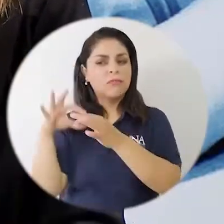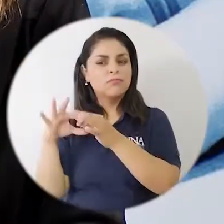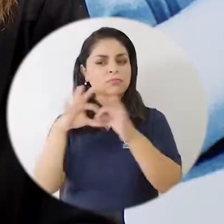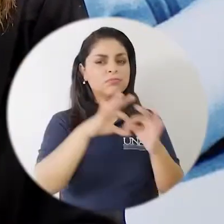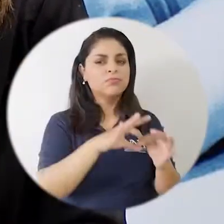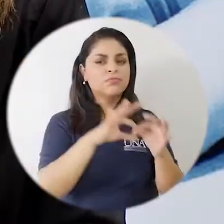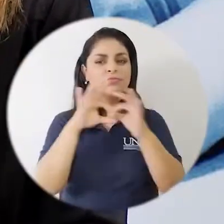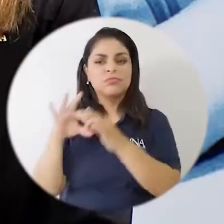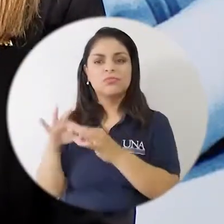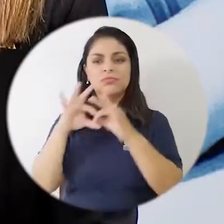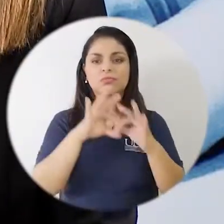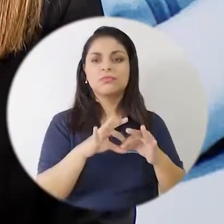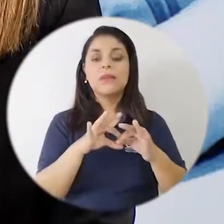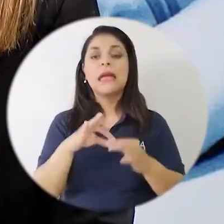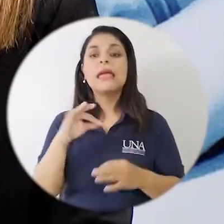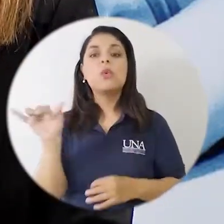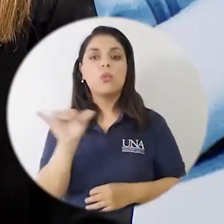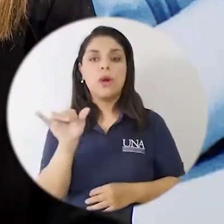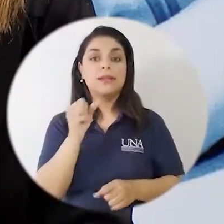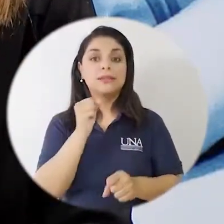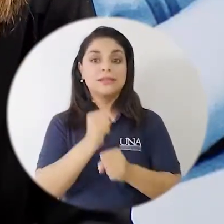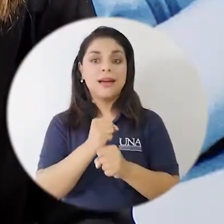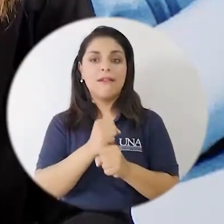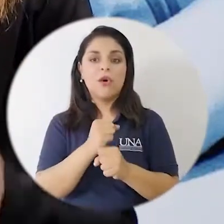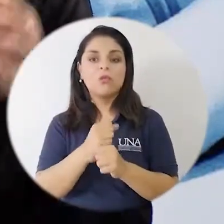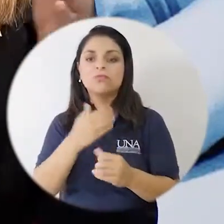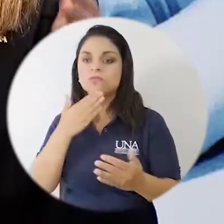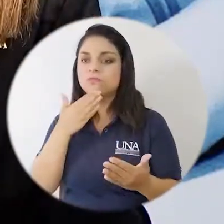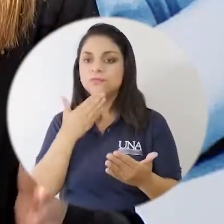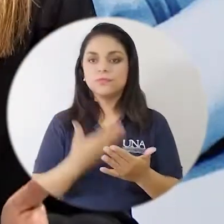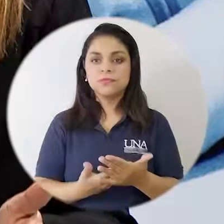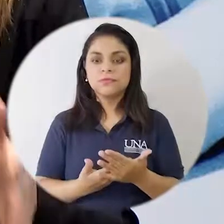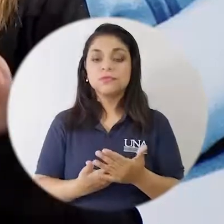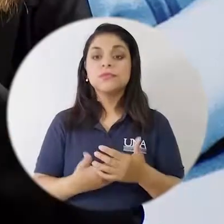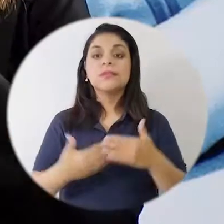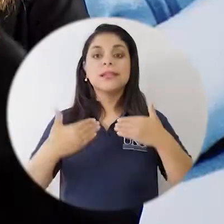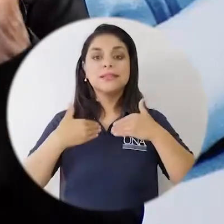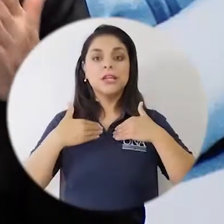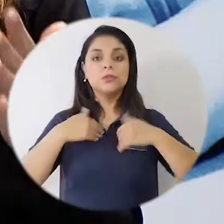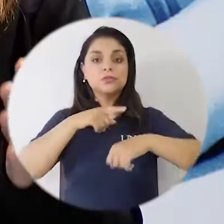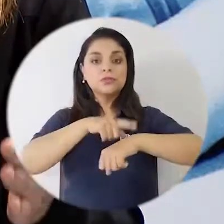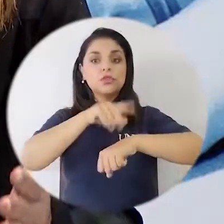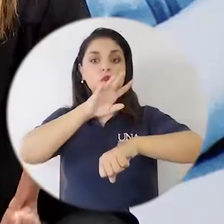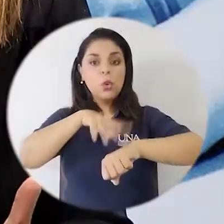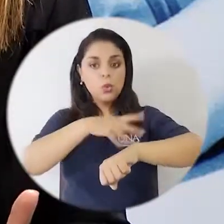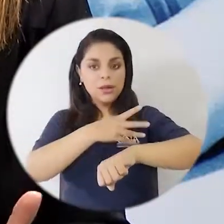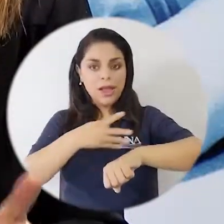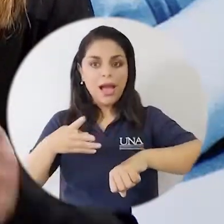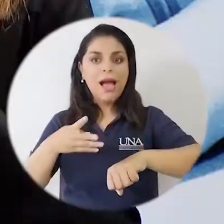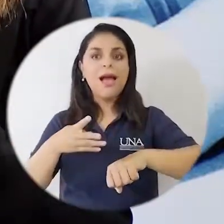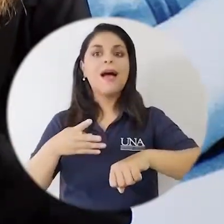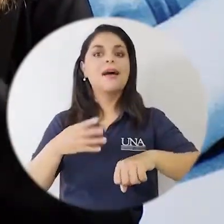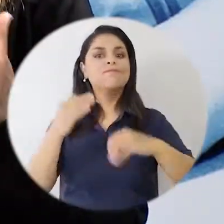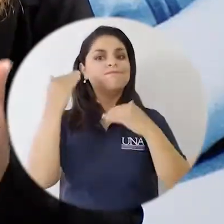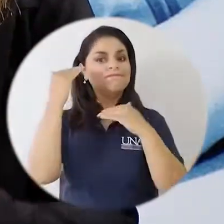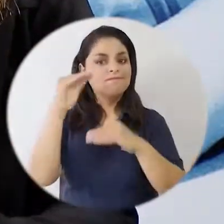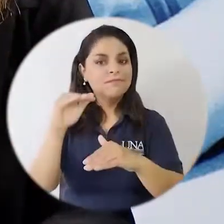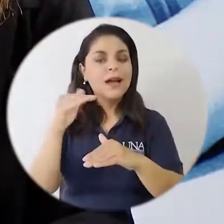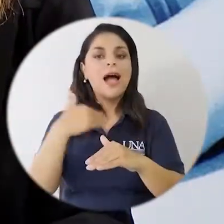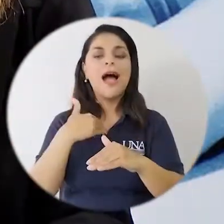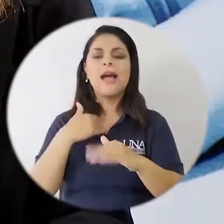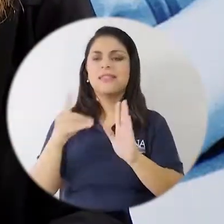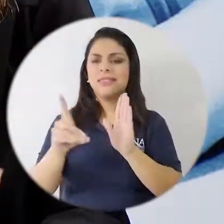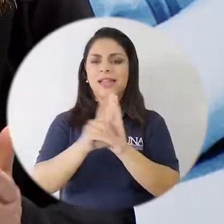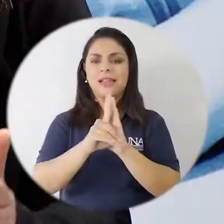y vuelvo a aclarar, en el teletrabajo efectivo, en el cual uno puede tener su jornada, puede tener su derecho a la desconexión, puede tener